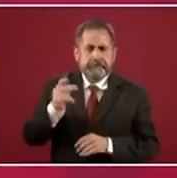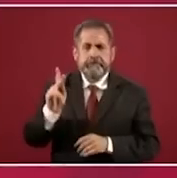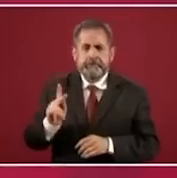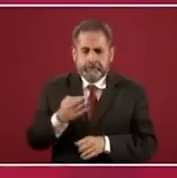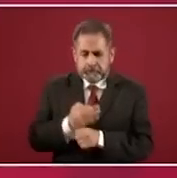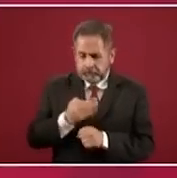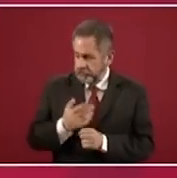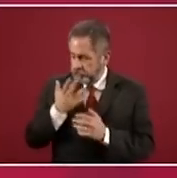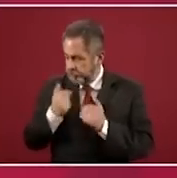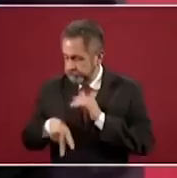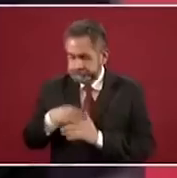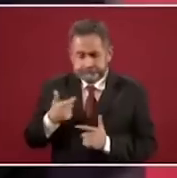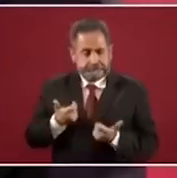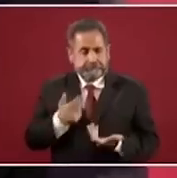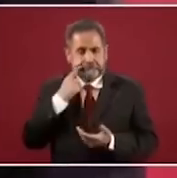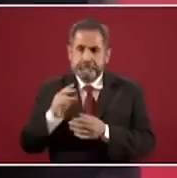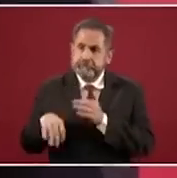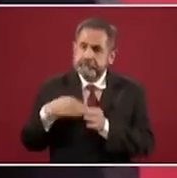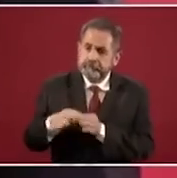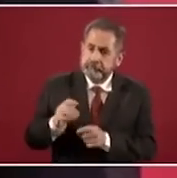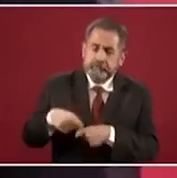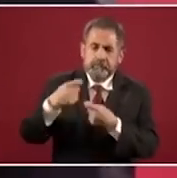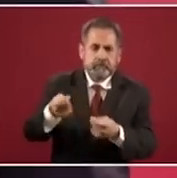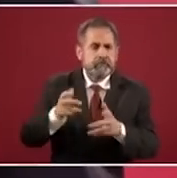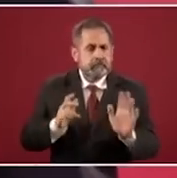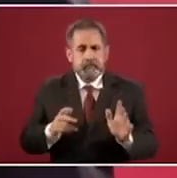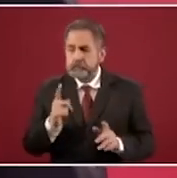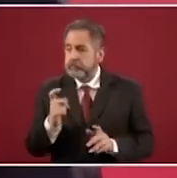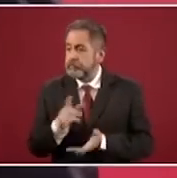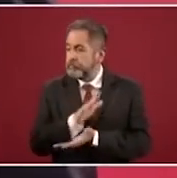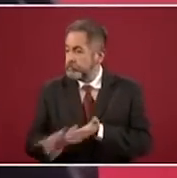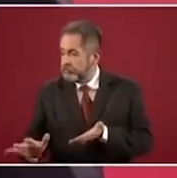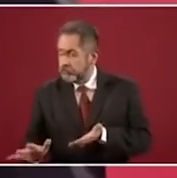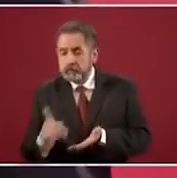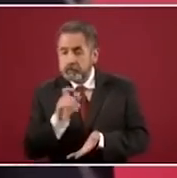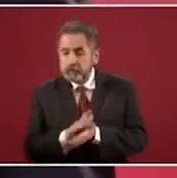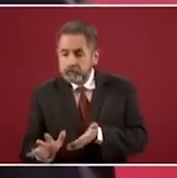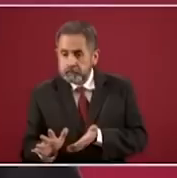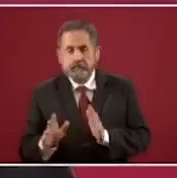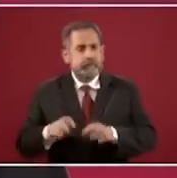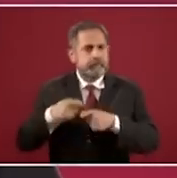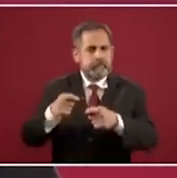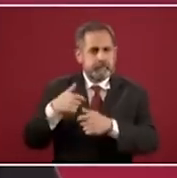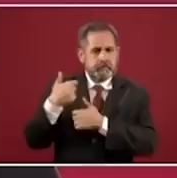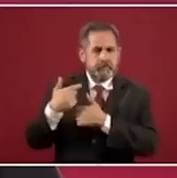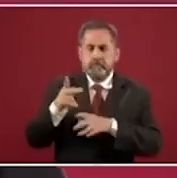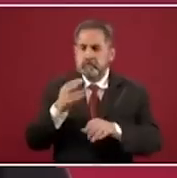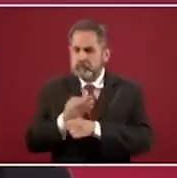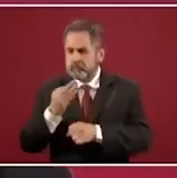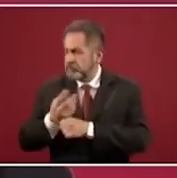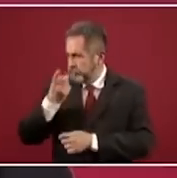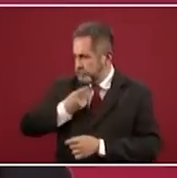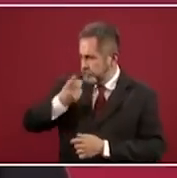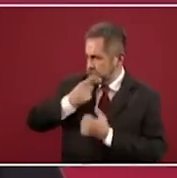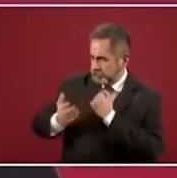hay condiciones para cumplir con el compromiso porque no tenemos agua. Pero lo que me dicen los